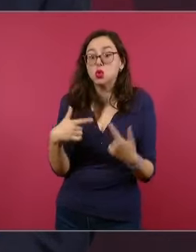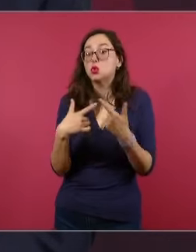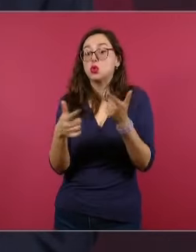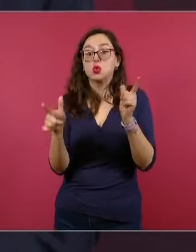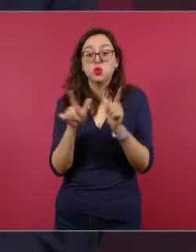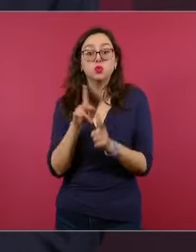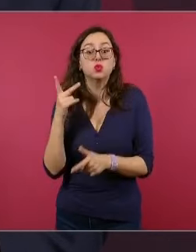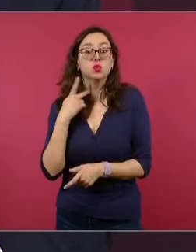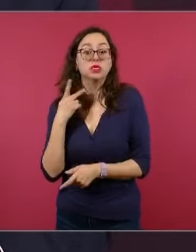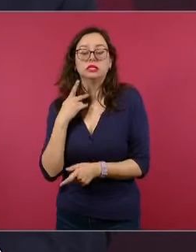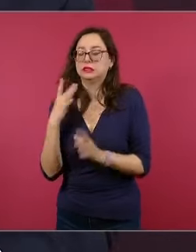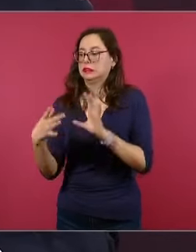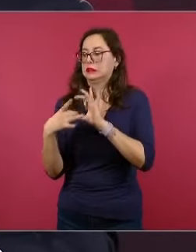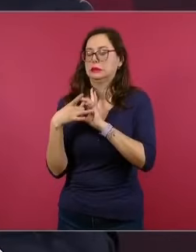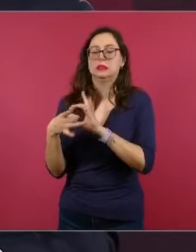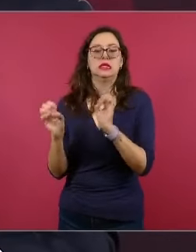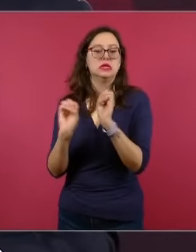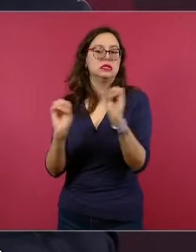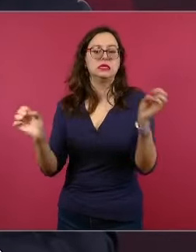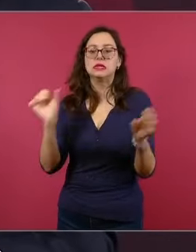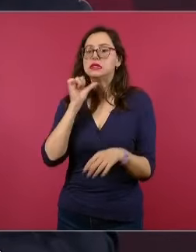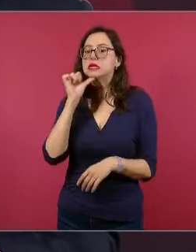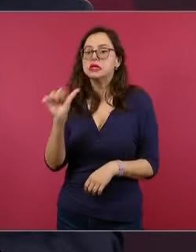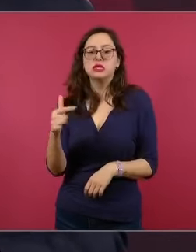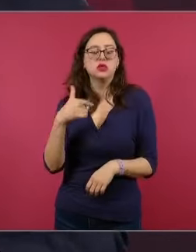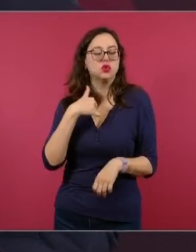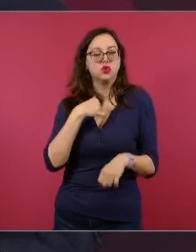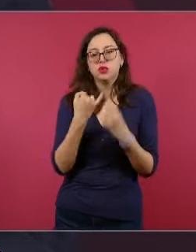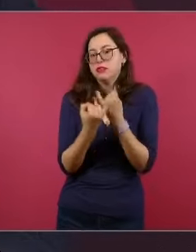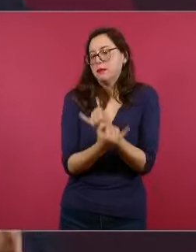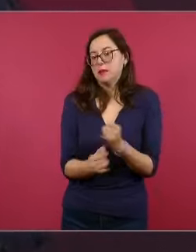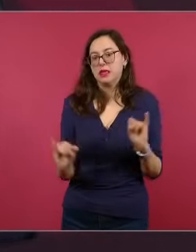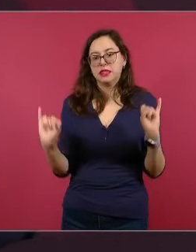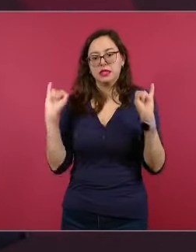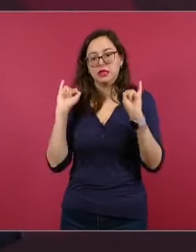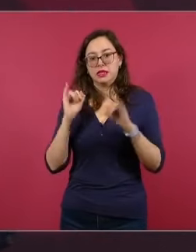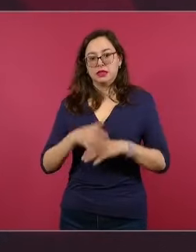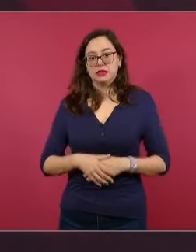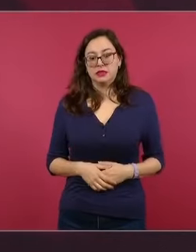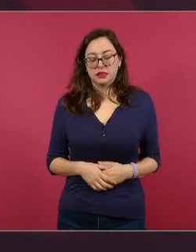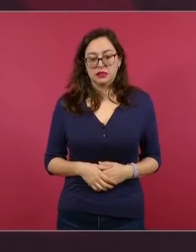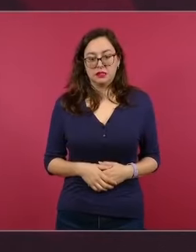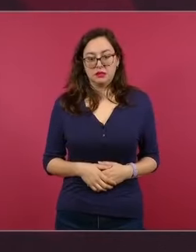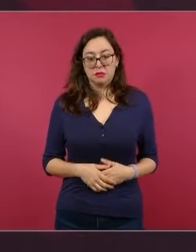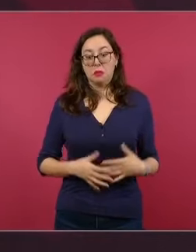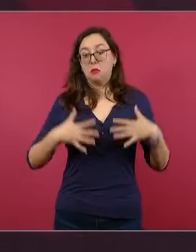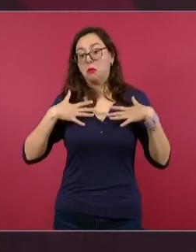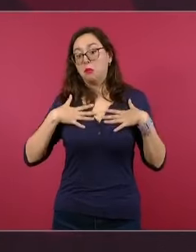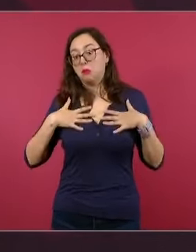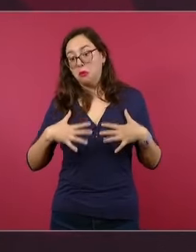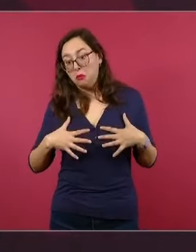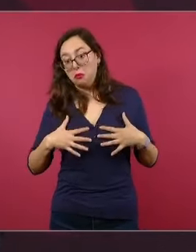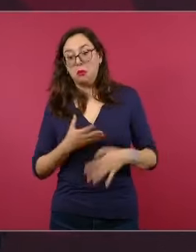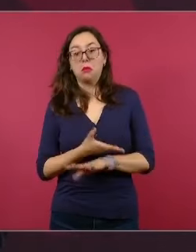partido yo soy independiente me visto de blanco no